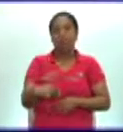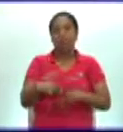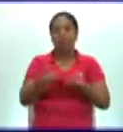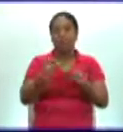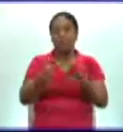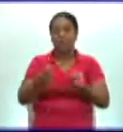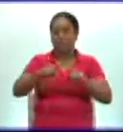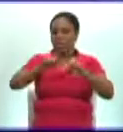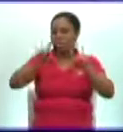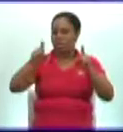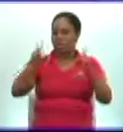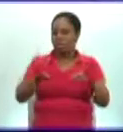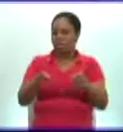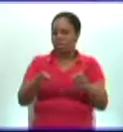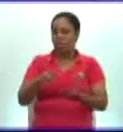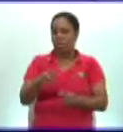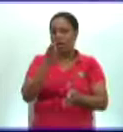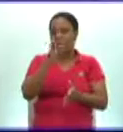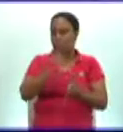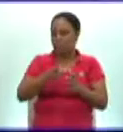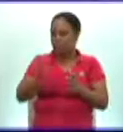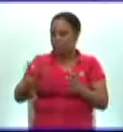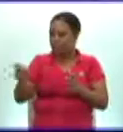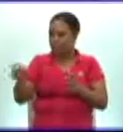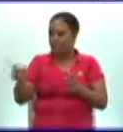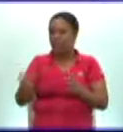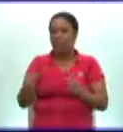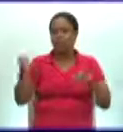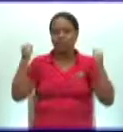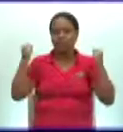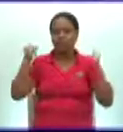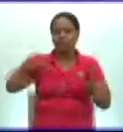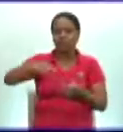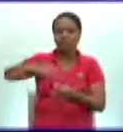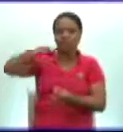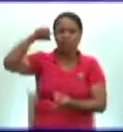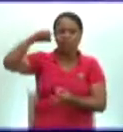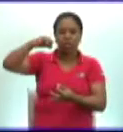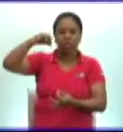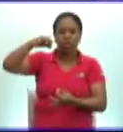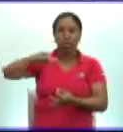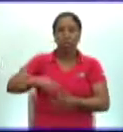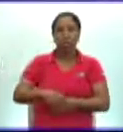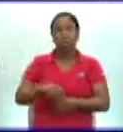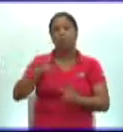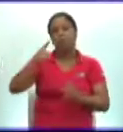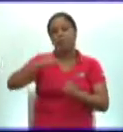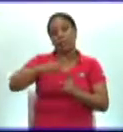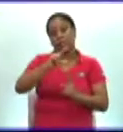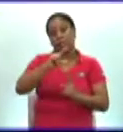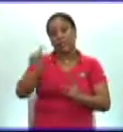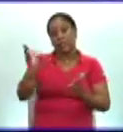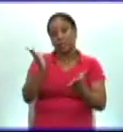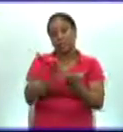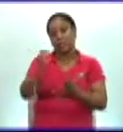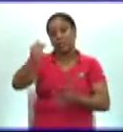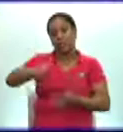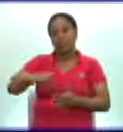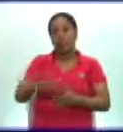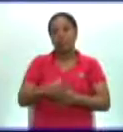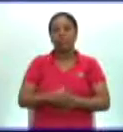algoritmo para medir fuerza con el dinamómetro. Pues el tema de la clase de hoy es